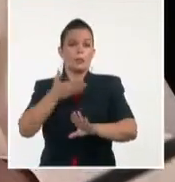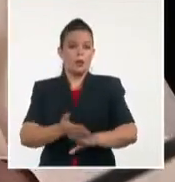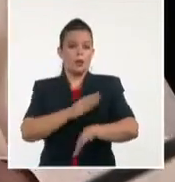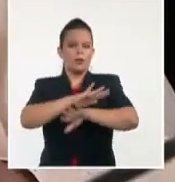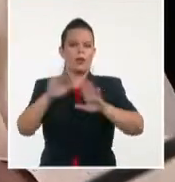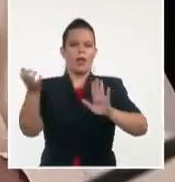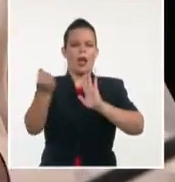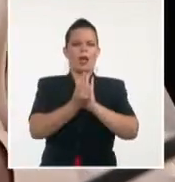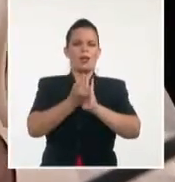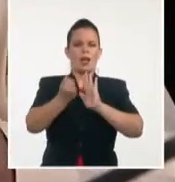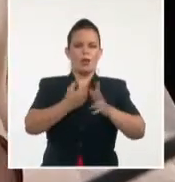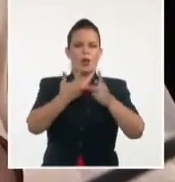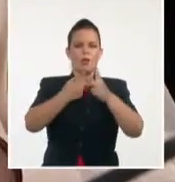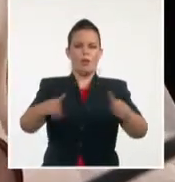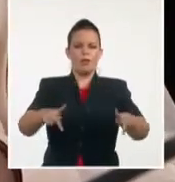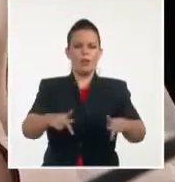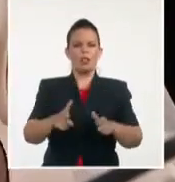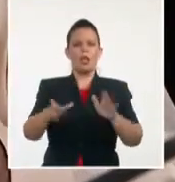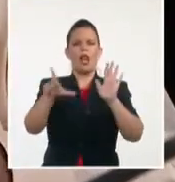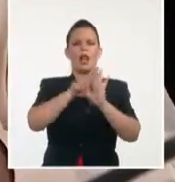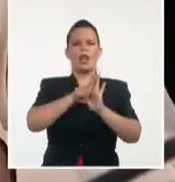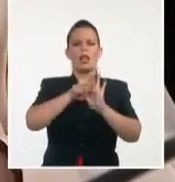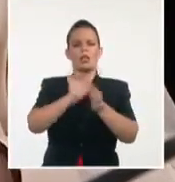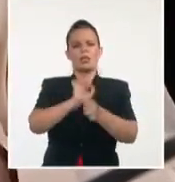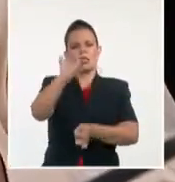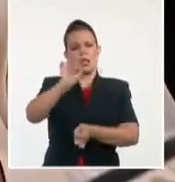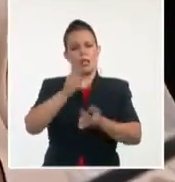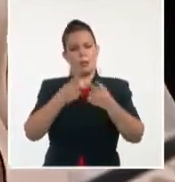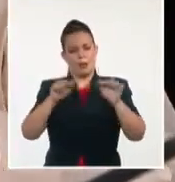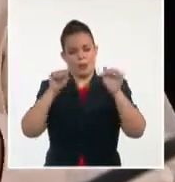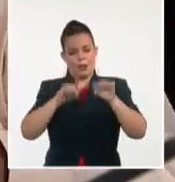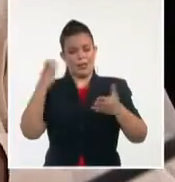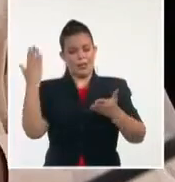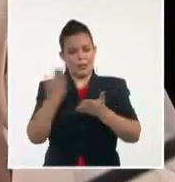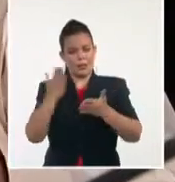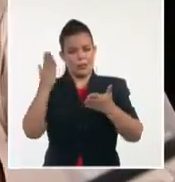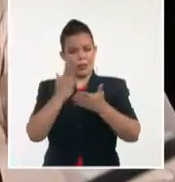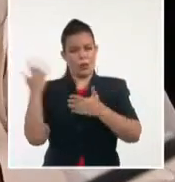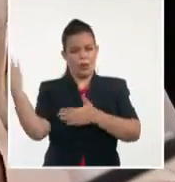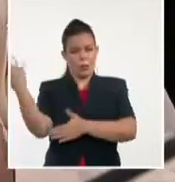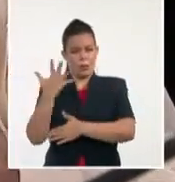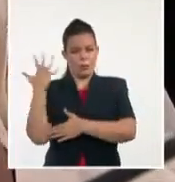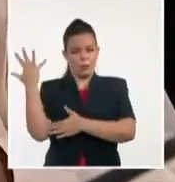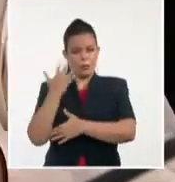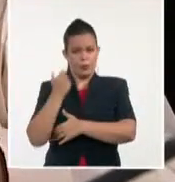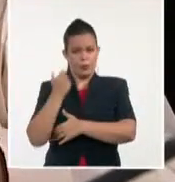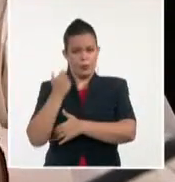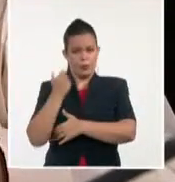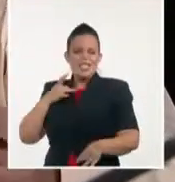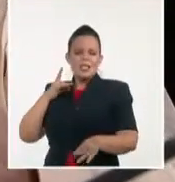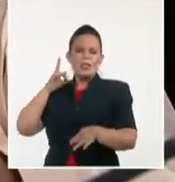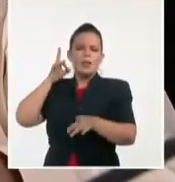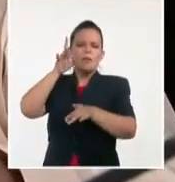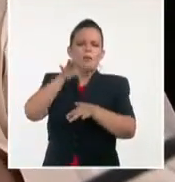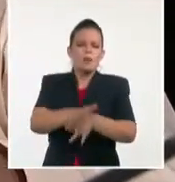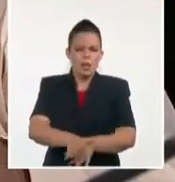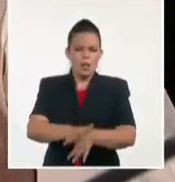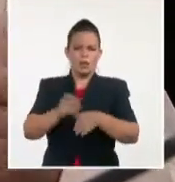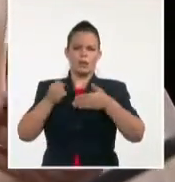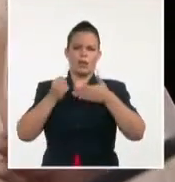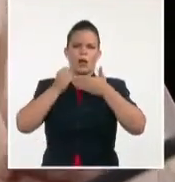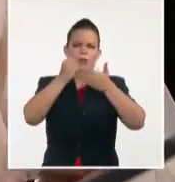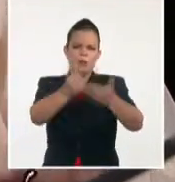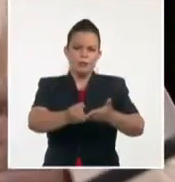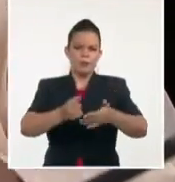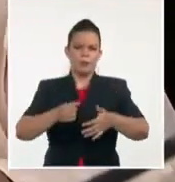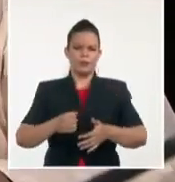los licenciados. Pero esta escuela de meteorología abrió un camino, sedimentó la preparación que está relacionado